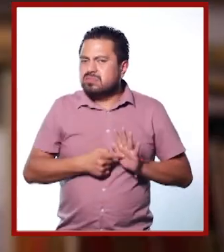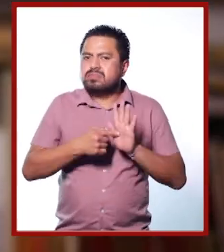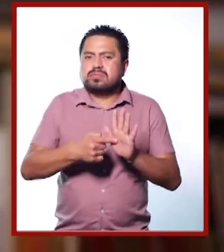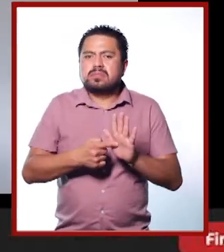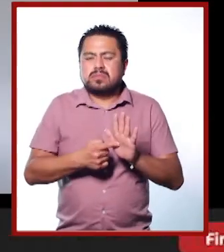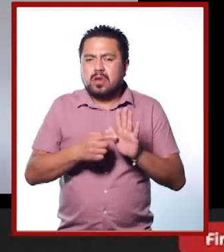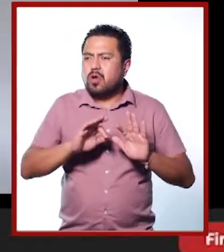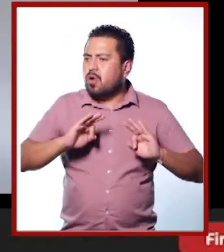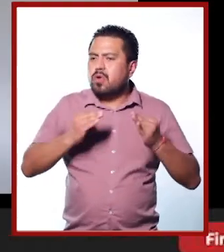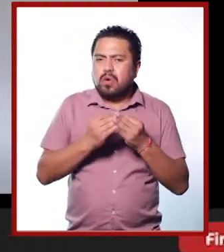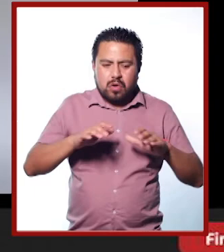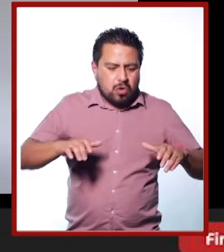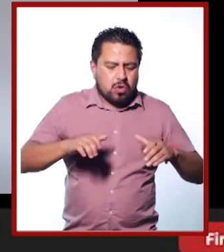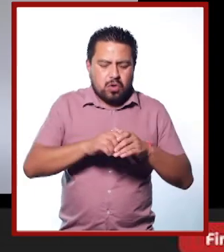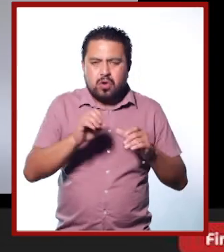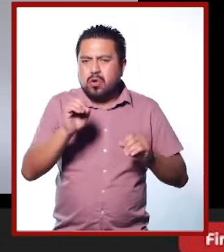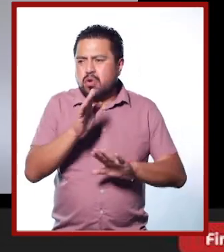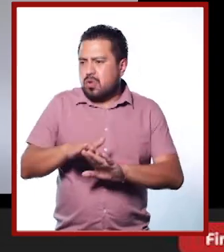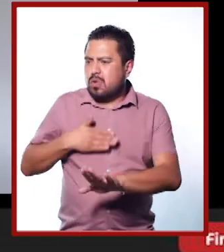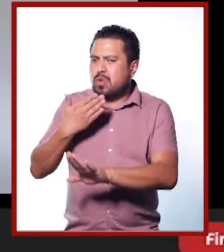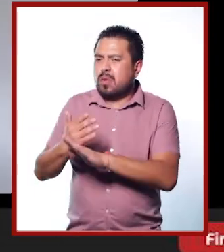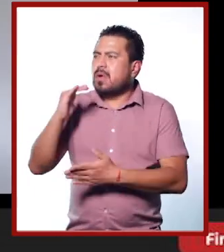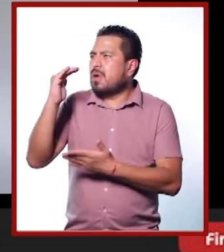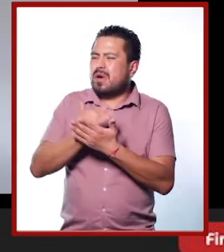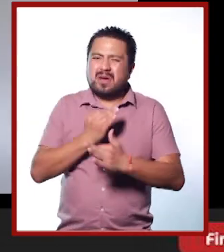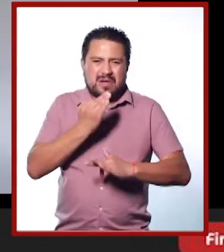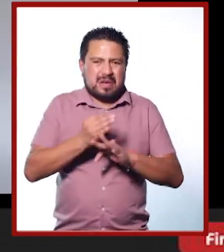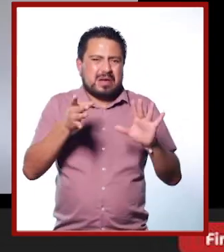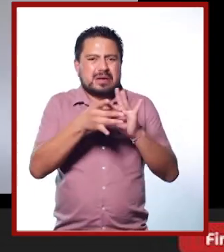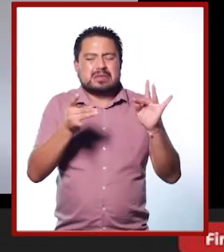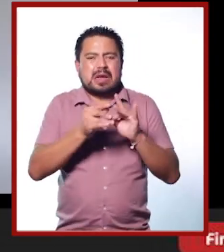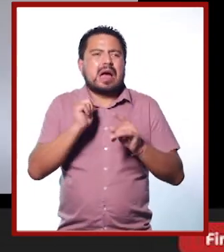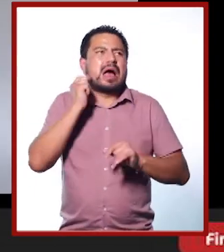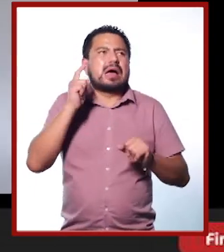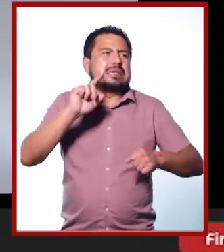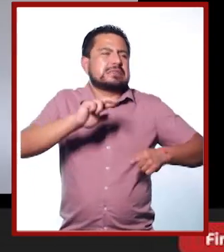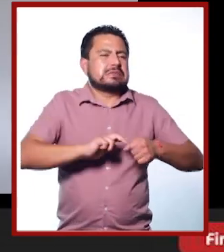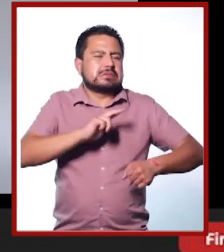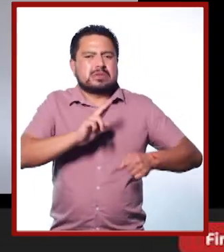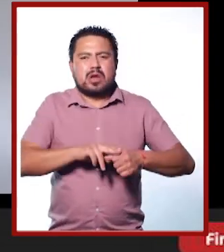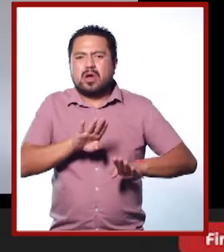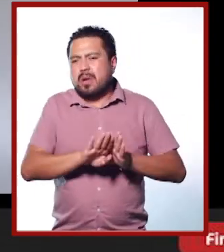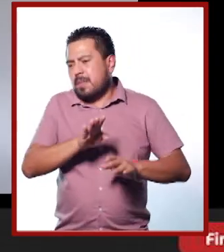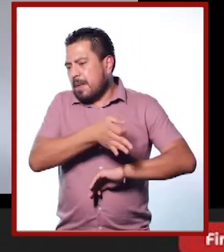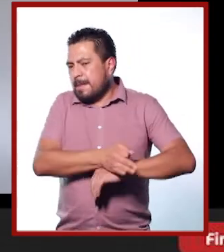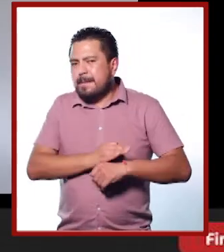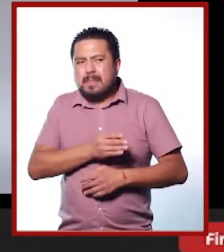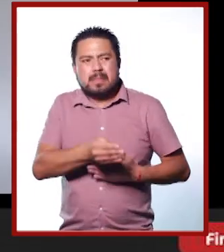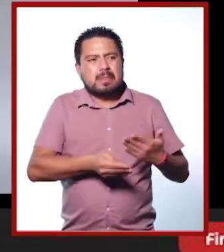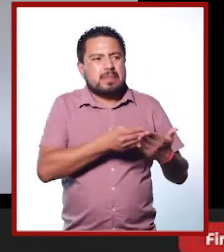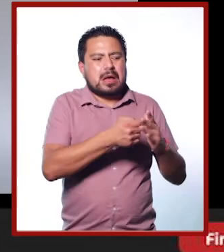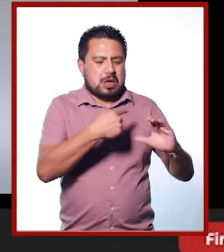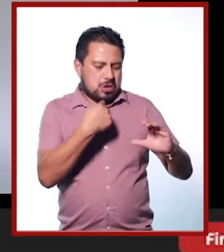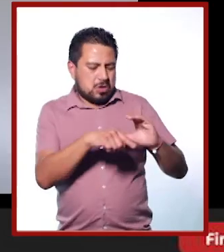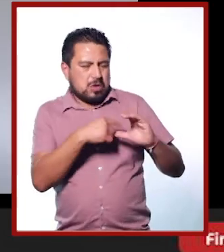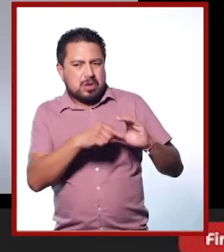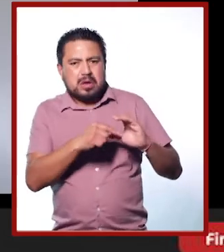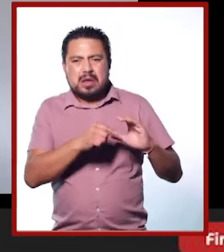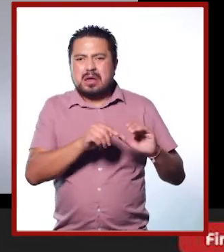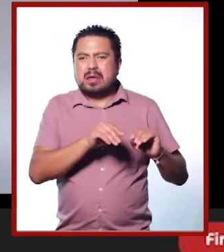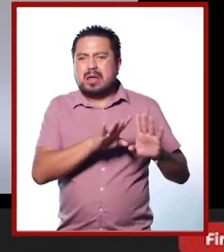mostrando. Y cada uno formamos parte de esta microviolencia, ¿no? Como les digo, puede ser algo tan simple como mandar un meme, mandar un